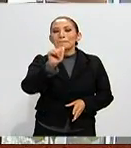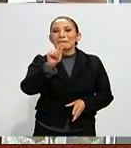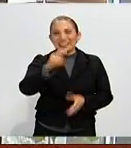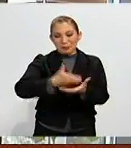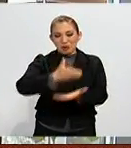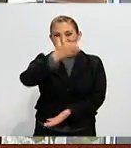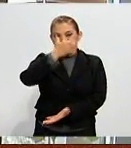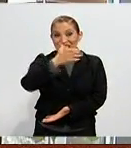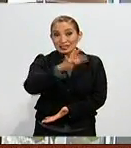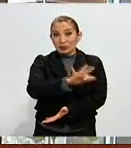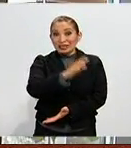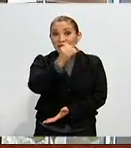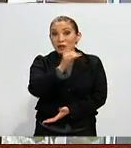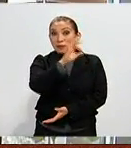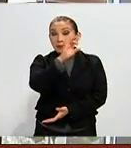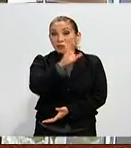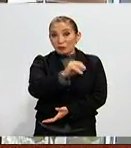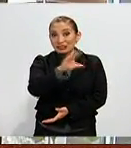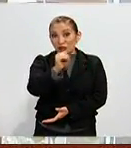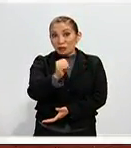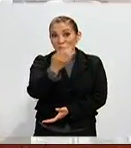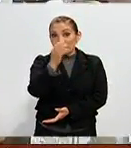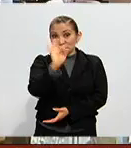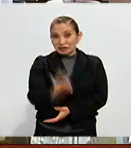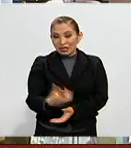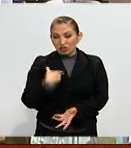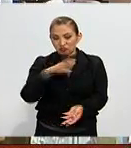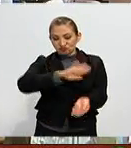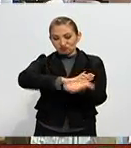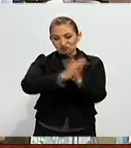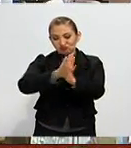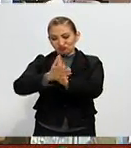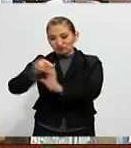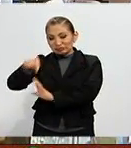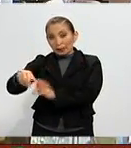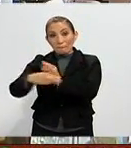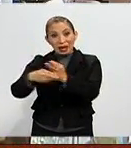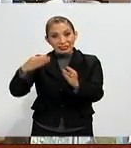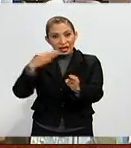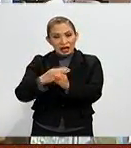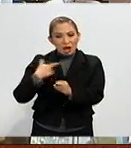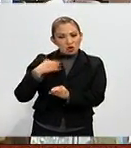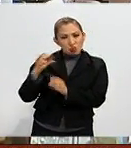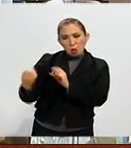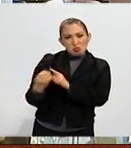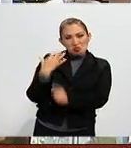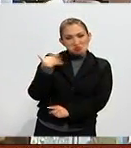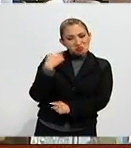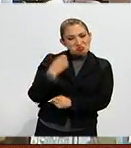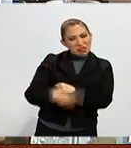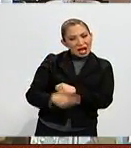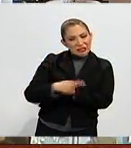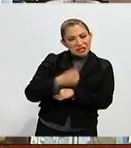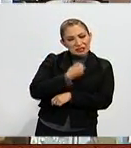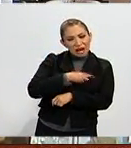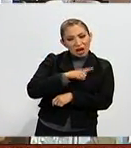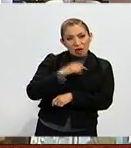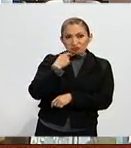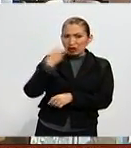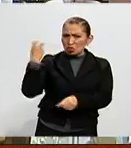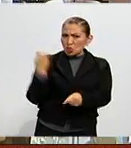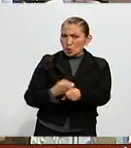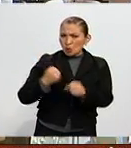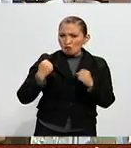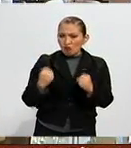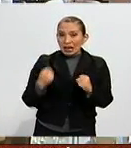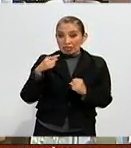reciclado al 99% de máxima calidad. Nos dimos cuenta que era un material hipoalergénico, era un material súper